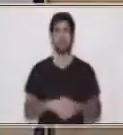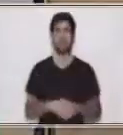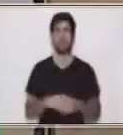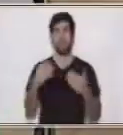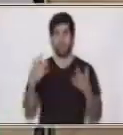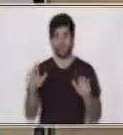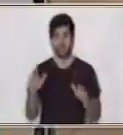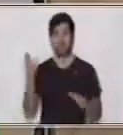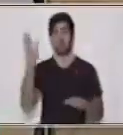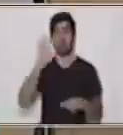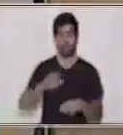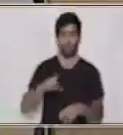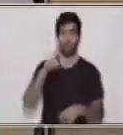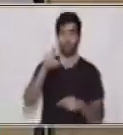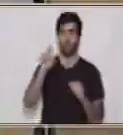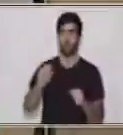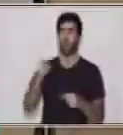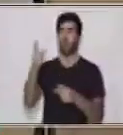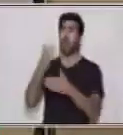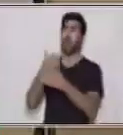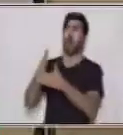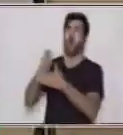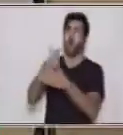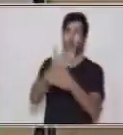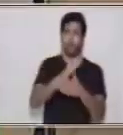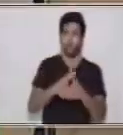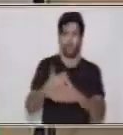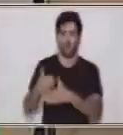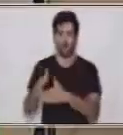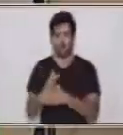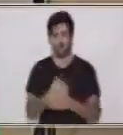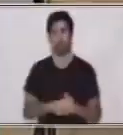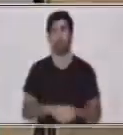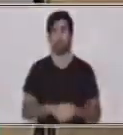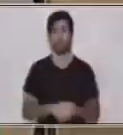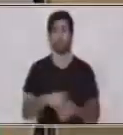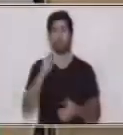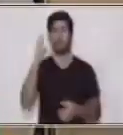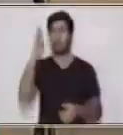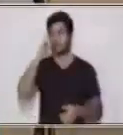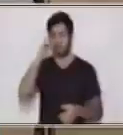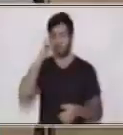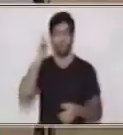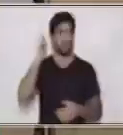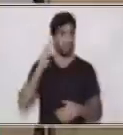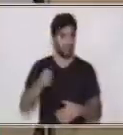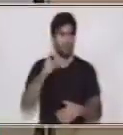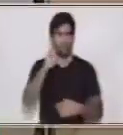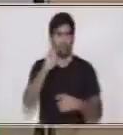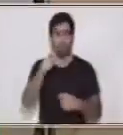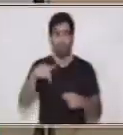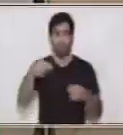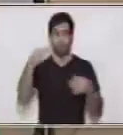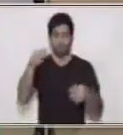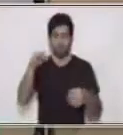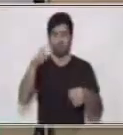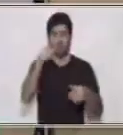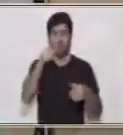que lo puedas compartir con quien estés en casa. Y ten presente de guardar tus trabajos y ejercicios en tu